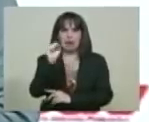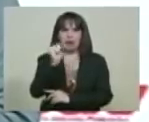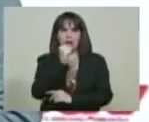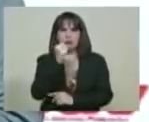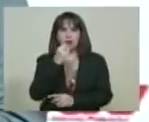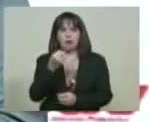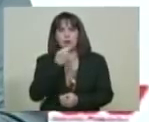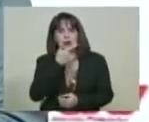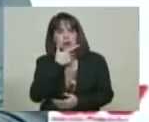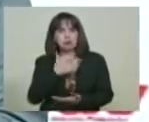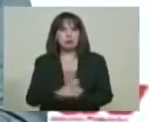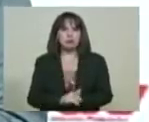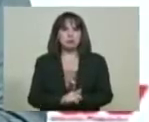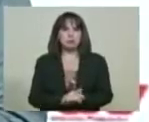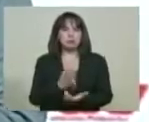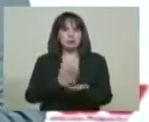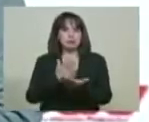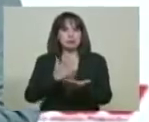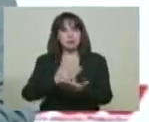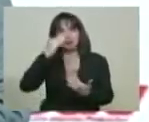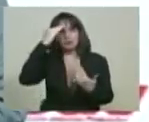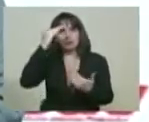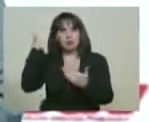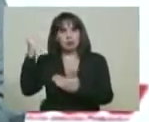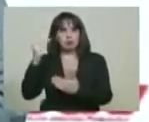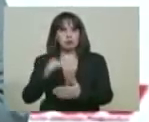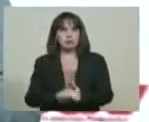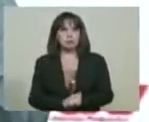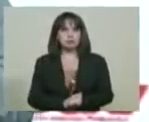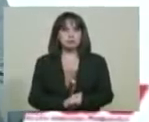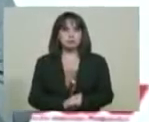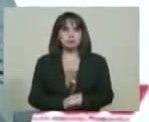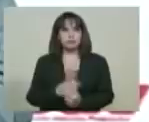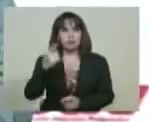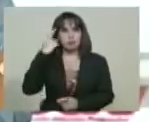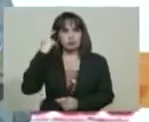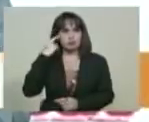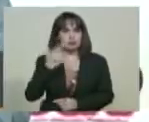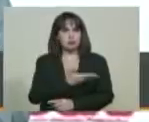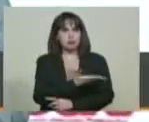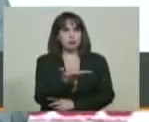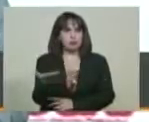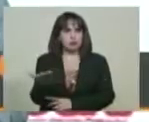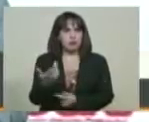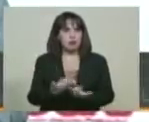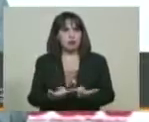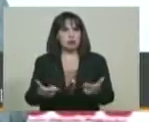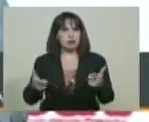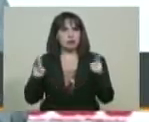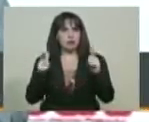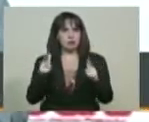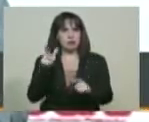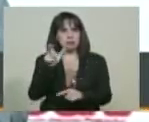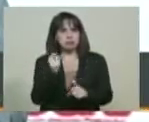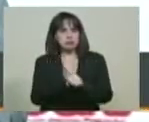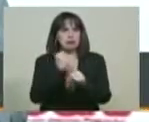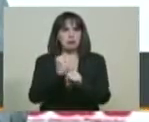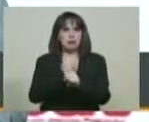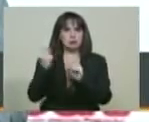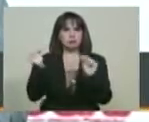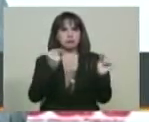bonito. Bueno, un saludo. Sé que ustedes han estado deliberando, trabajando.